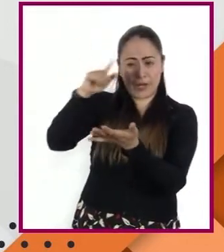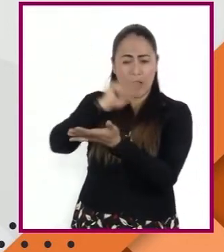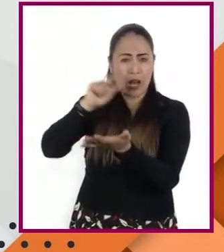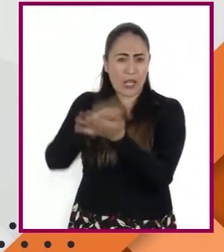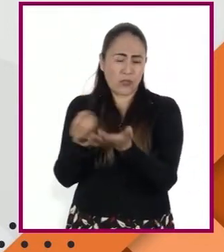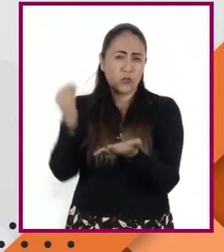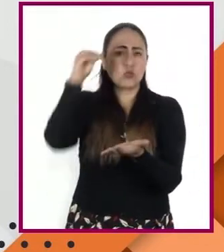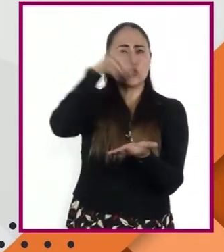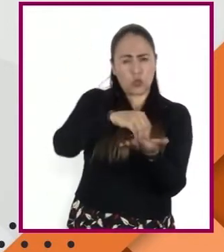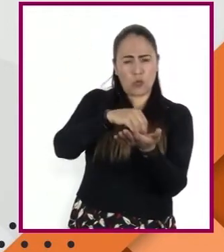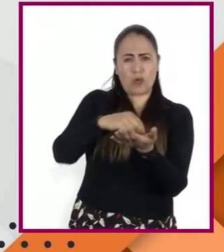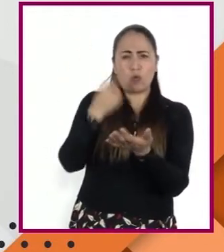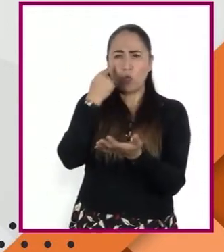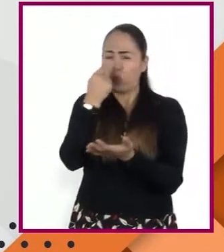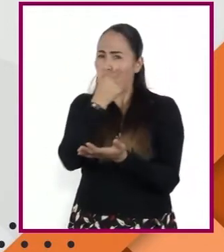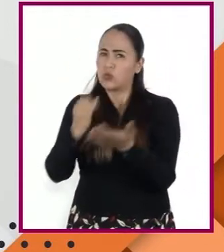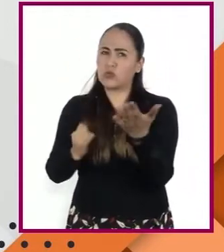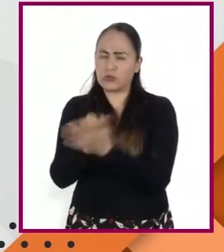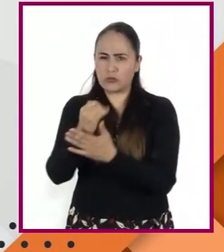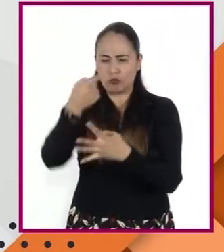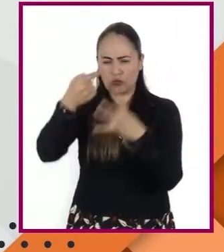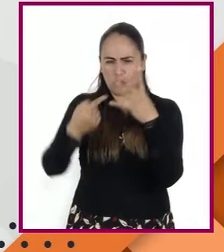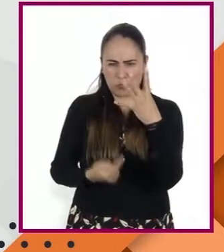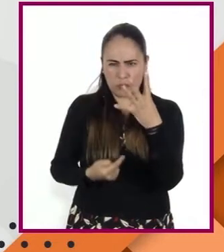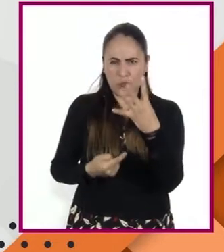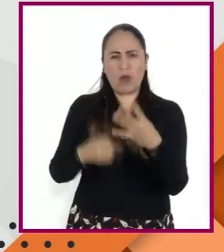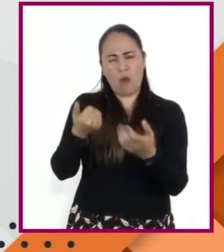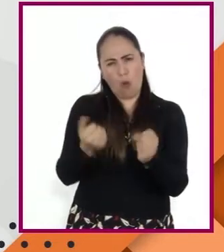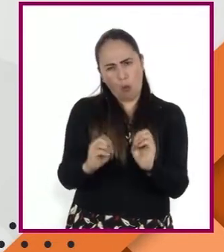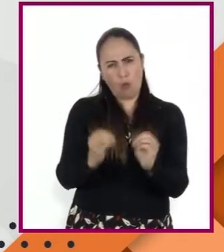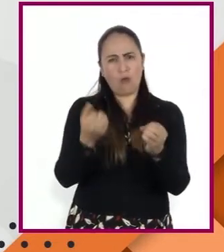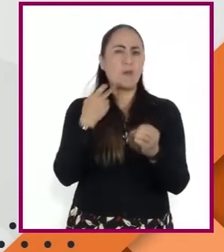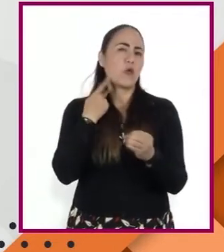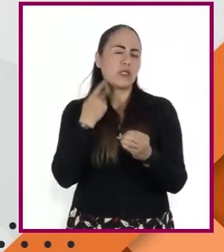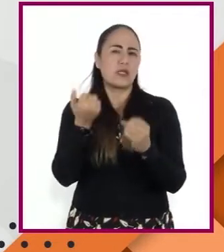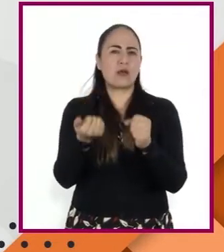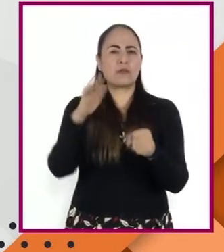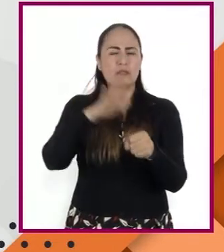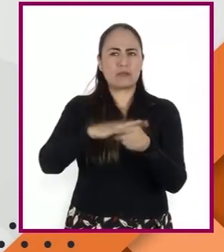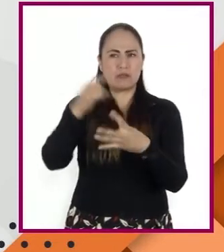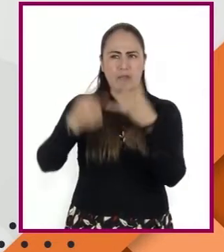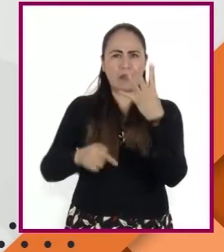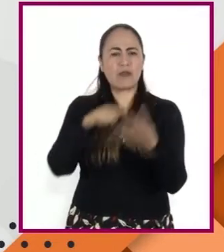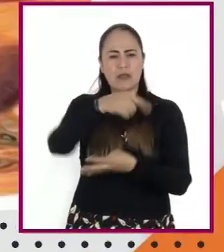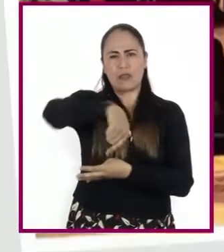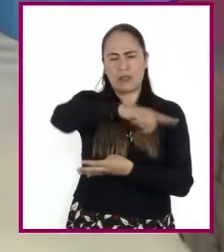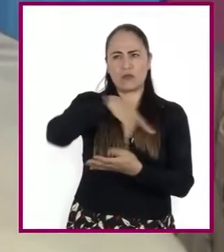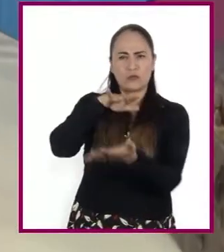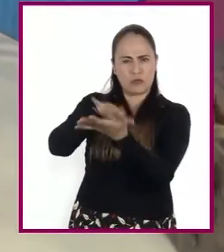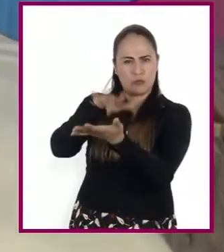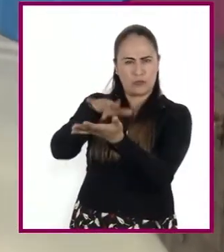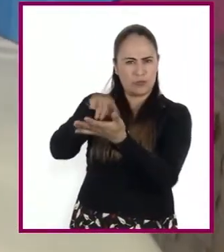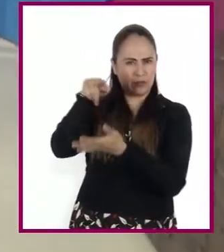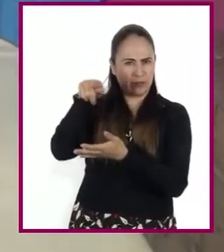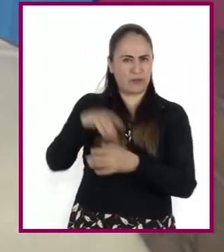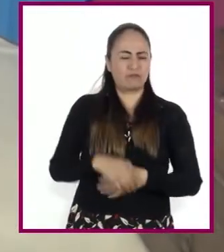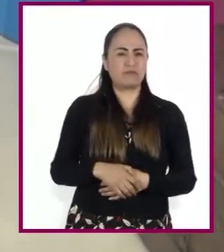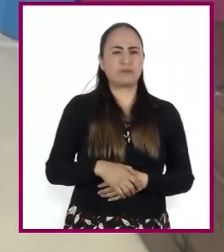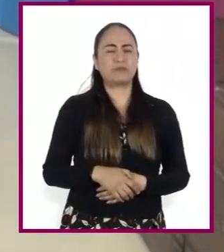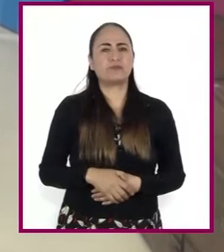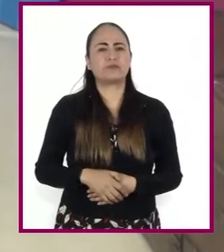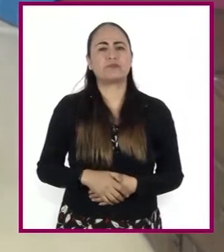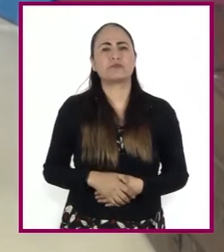a detalle en nuestra próxima sesión. En 1524, el rey Carlos I de España había creado